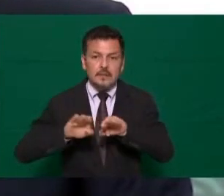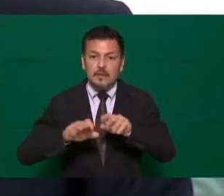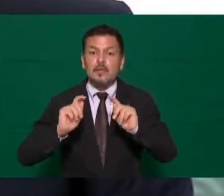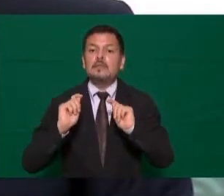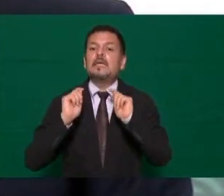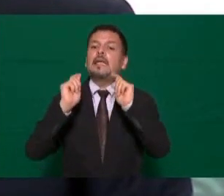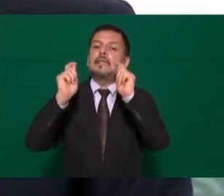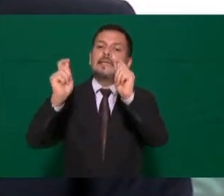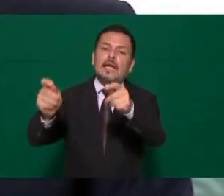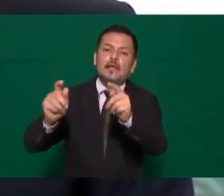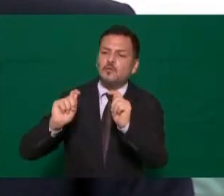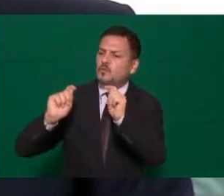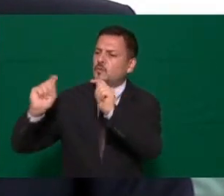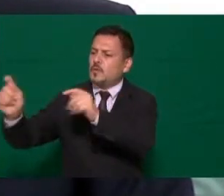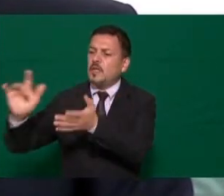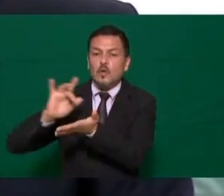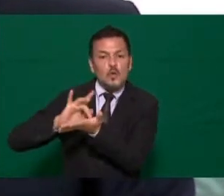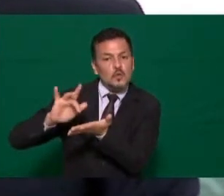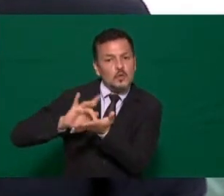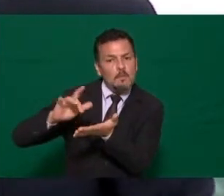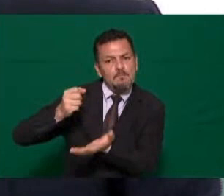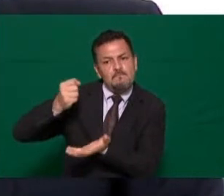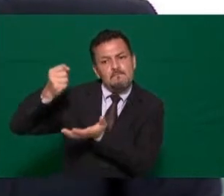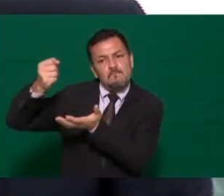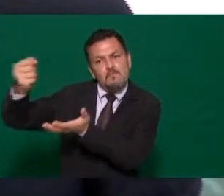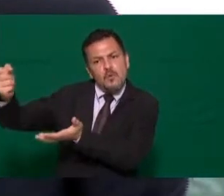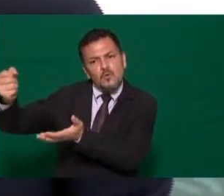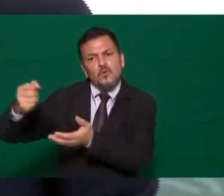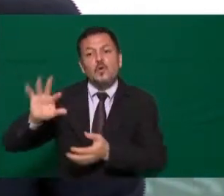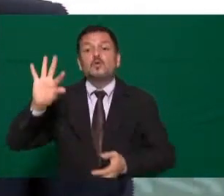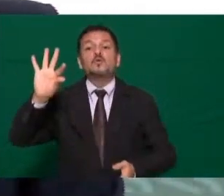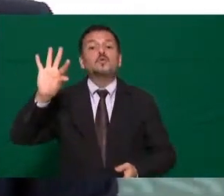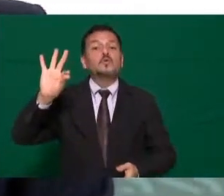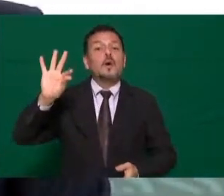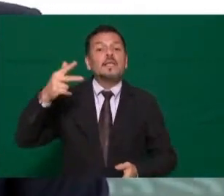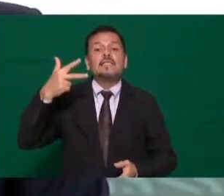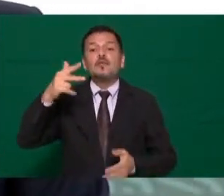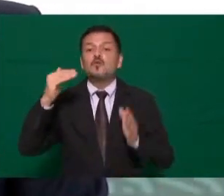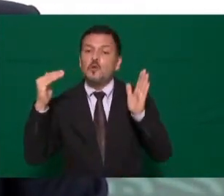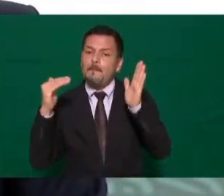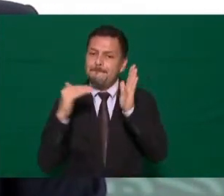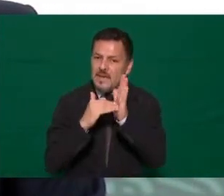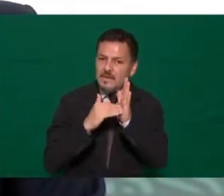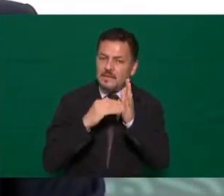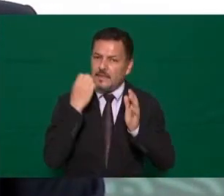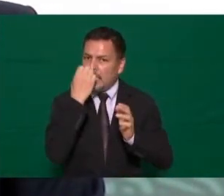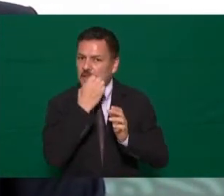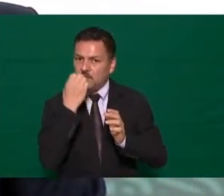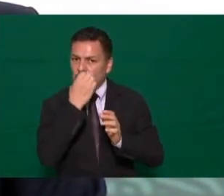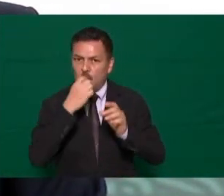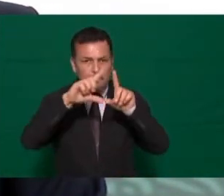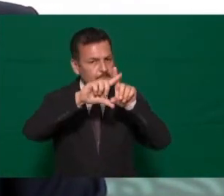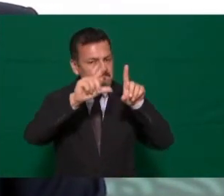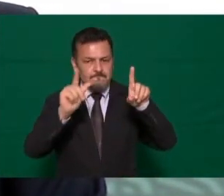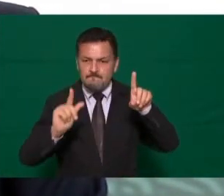entregando apoyos para 48 mil escuelas en el